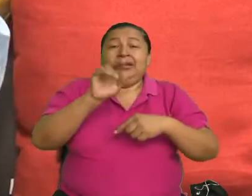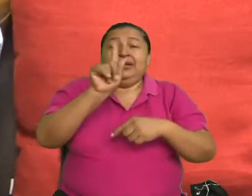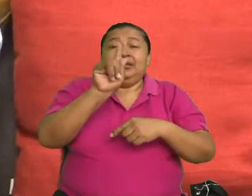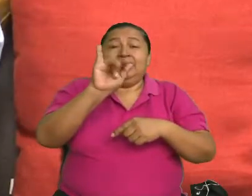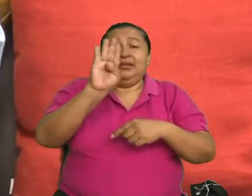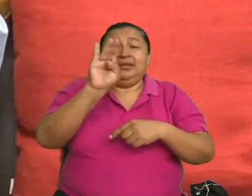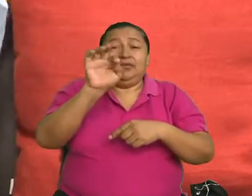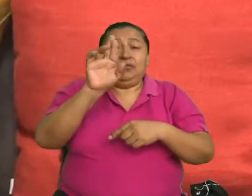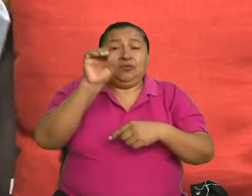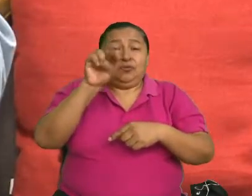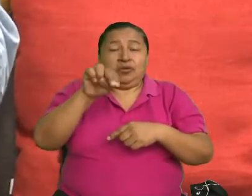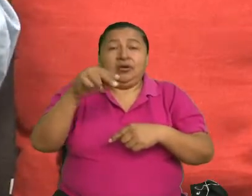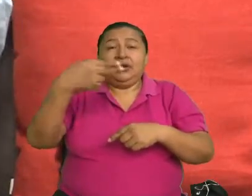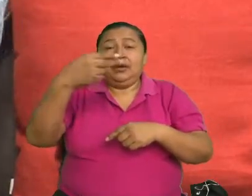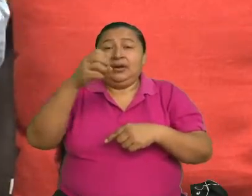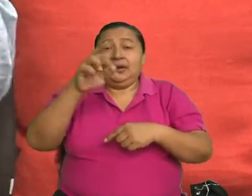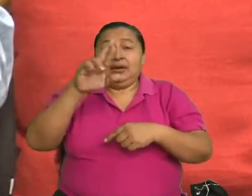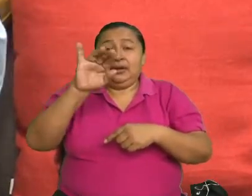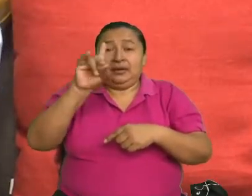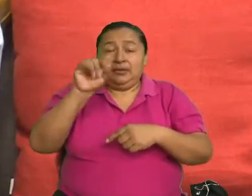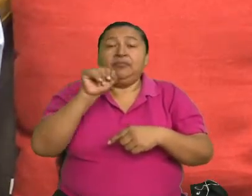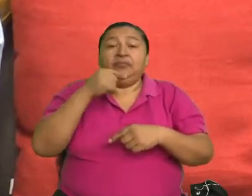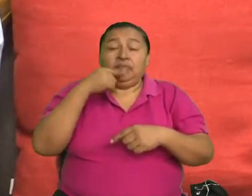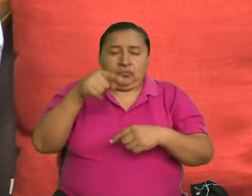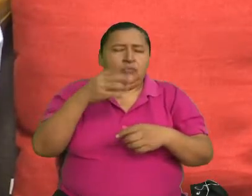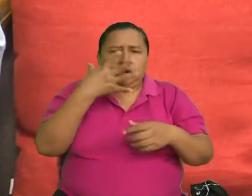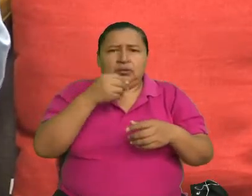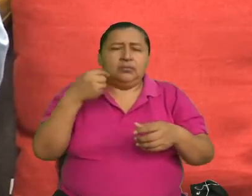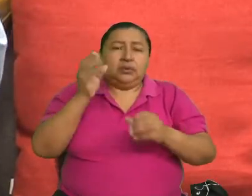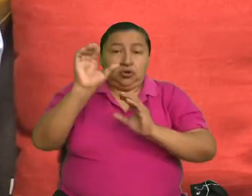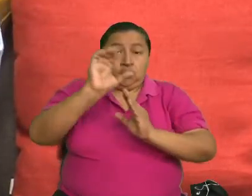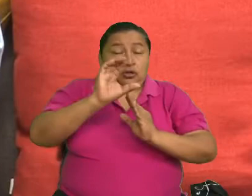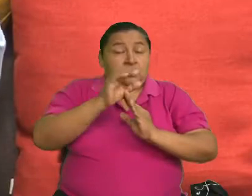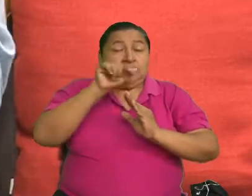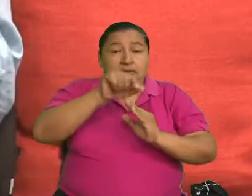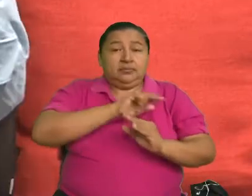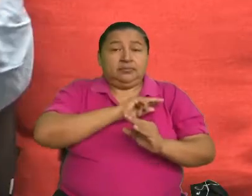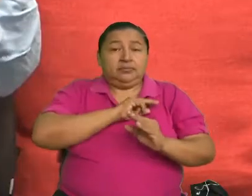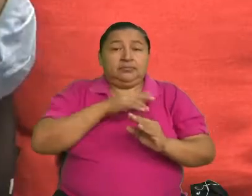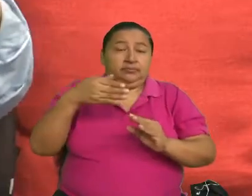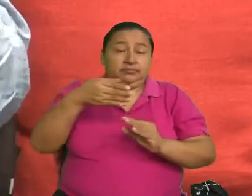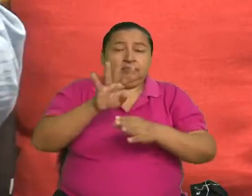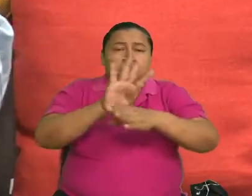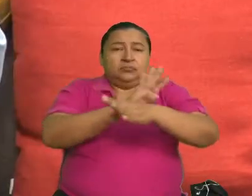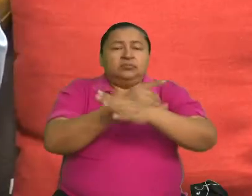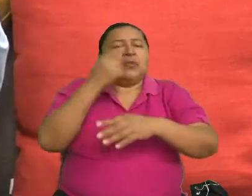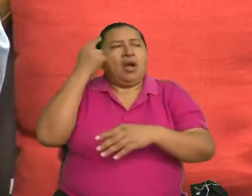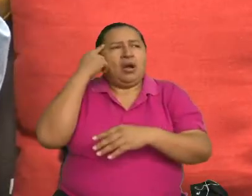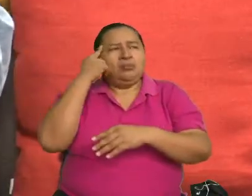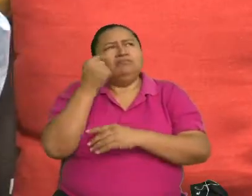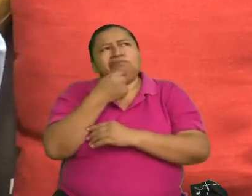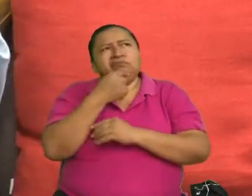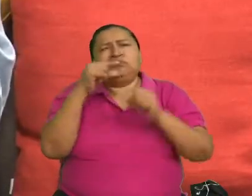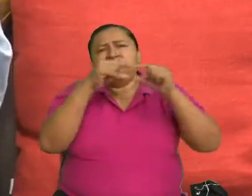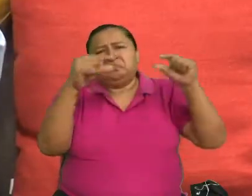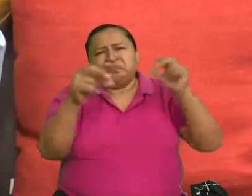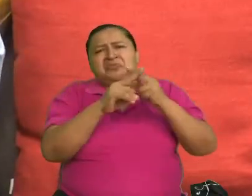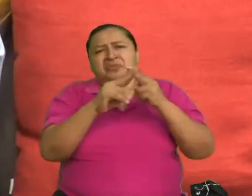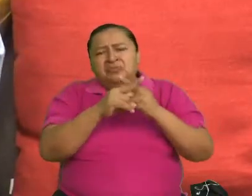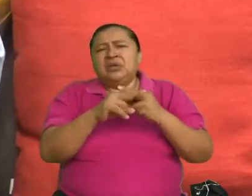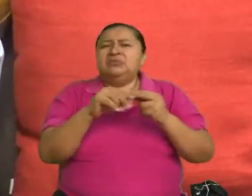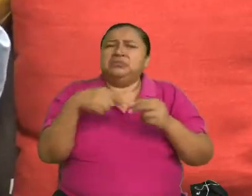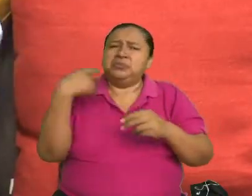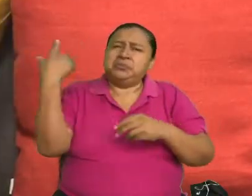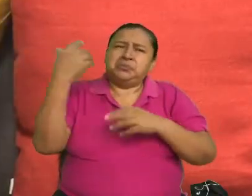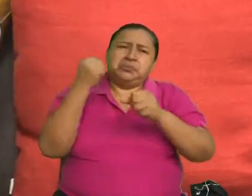tiburón herido en Corinto, porque ahí pescan. Habían pescado un tiburón y le dio la idea, hizo un restaurante. Ese restaurante duró muchos